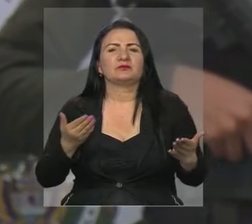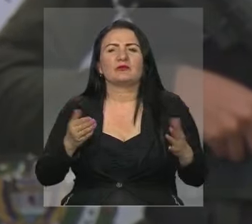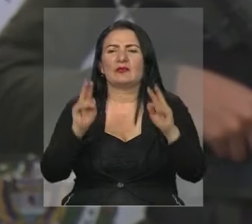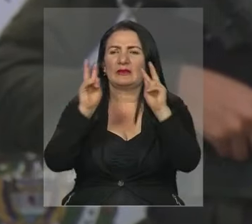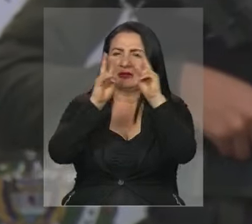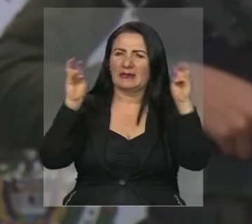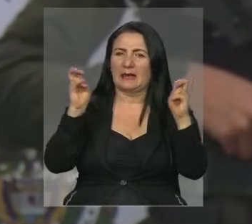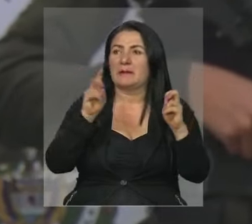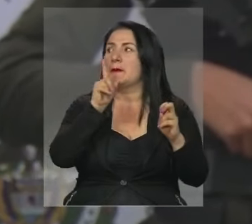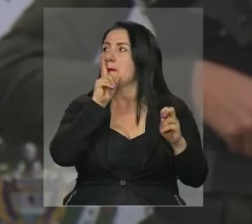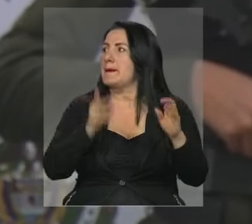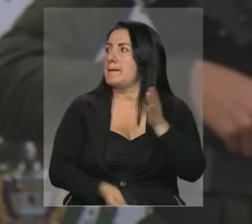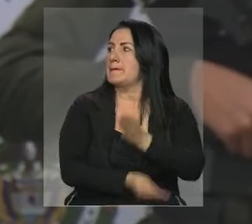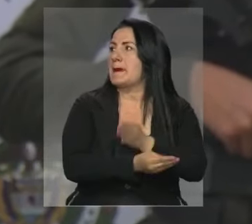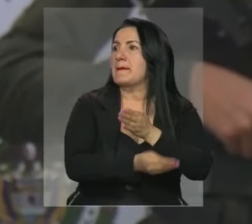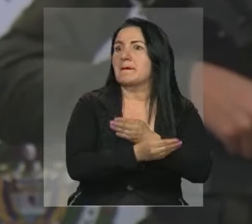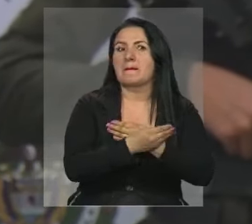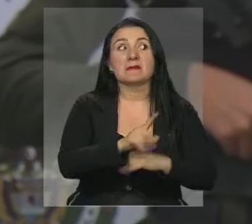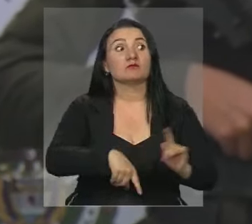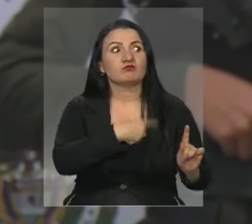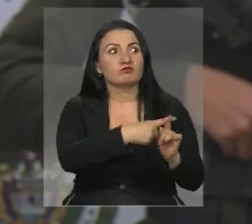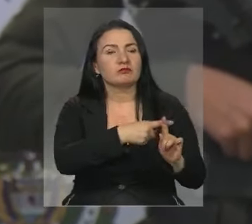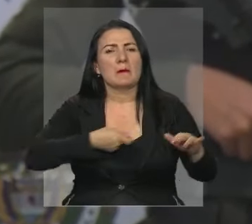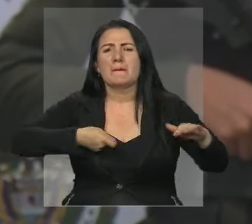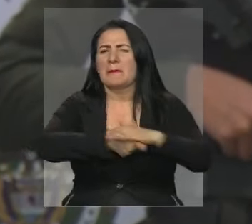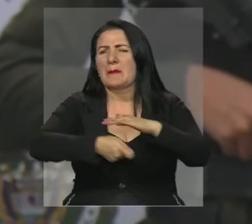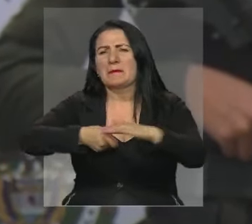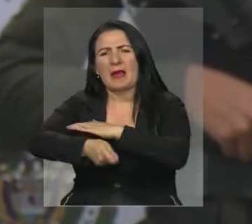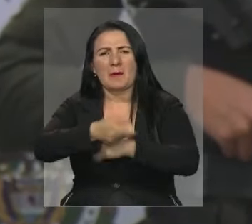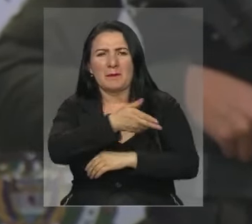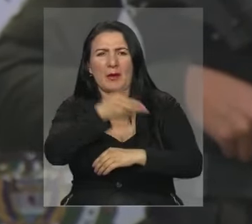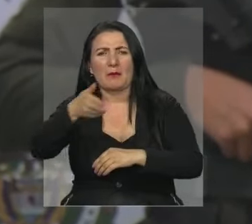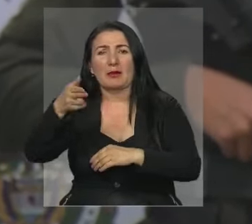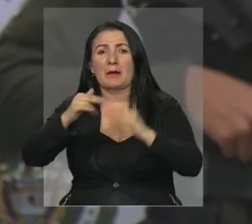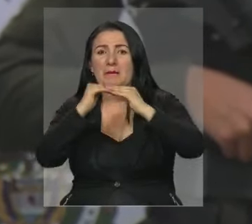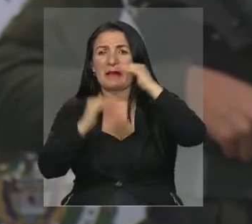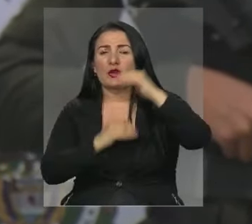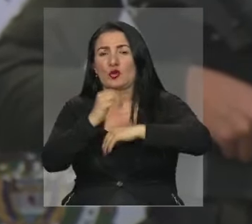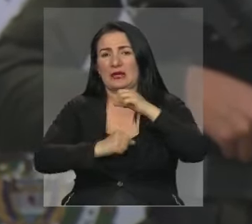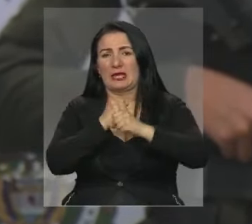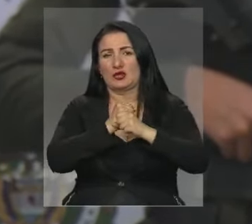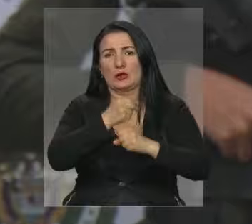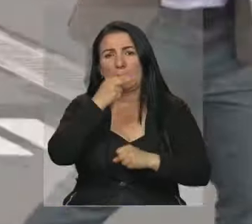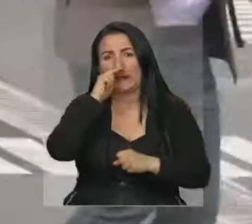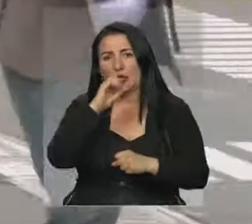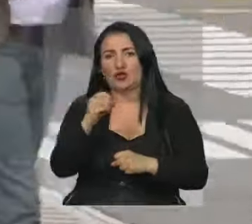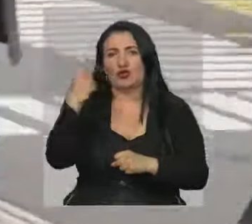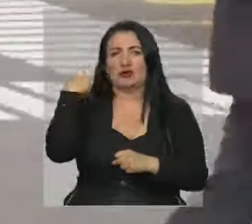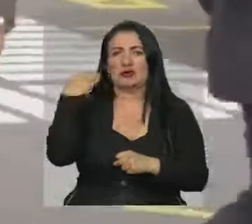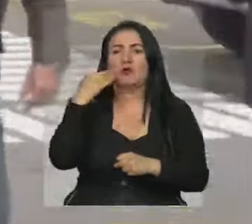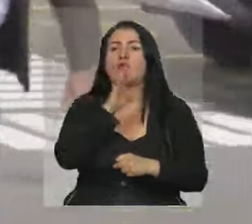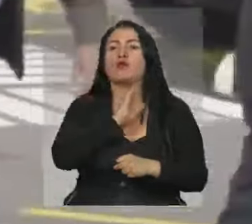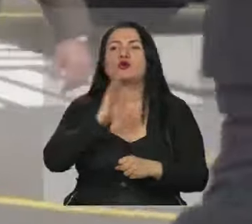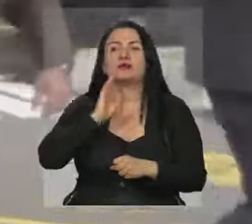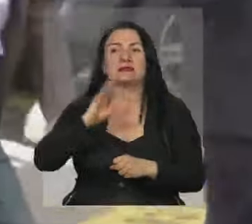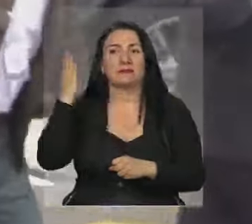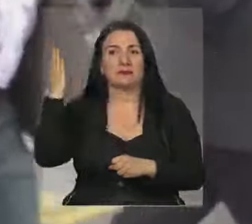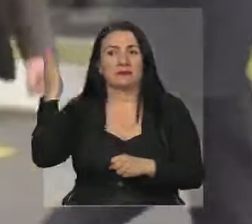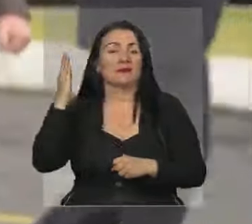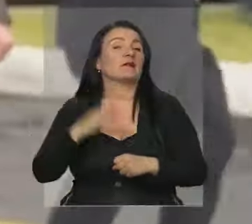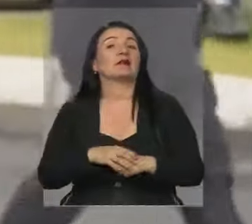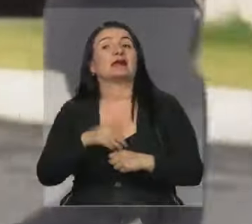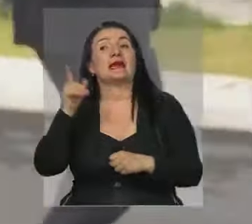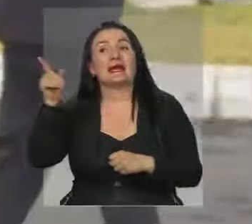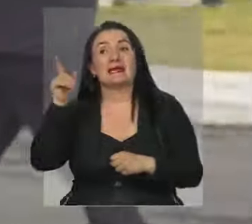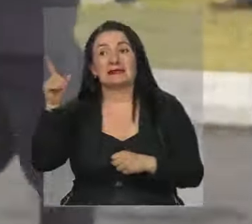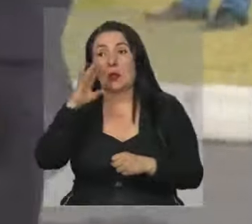temas de extorsión y al parecer también con el asesinato, por ejemplo, de un menor de edad en Bosa el año pasado. Mediante fuentes humanas se conoció